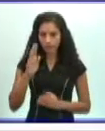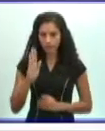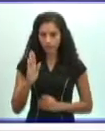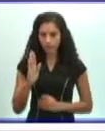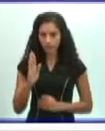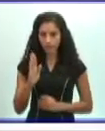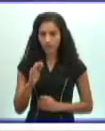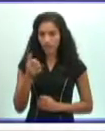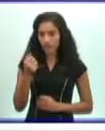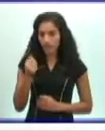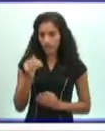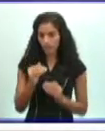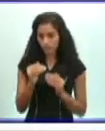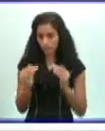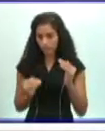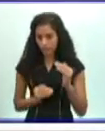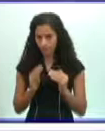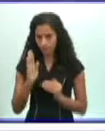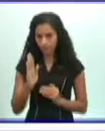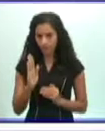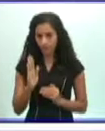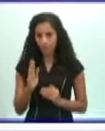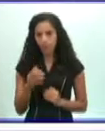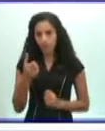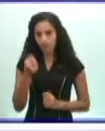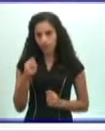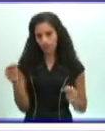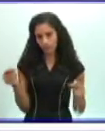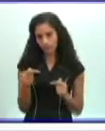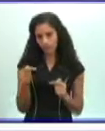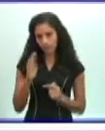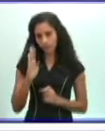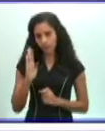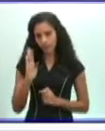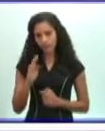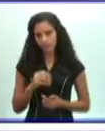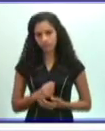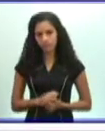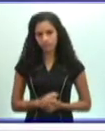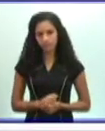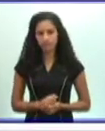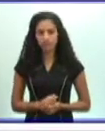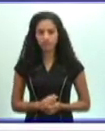que A sea menor que B o que A sea igual a B.